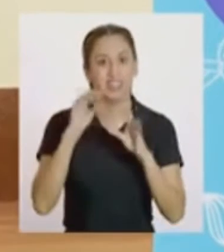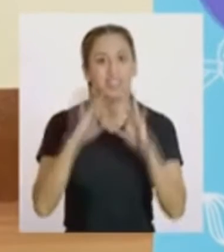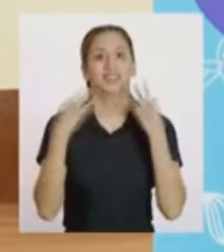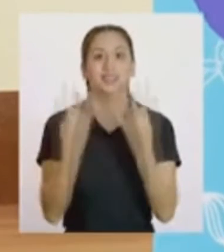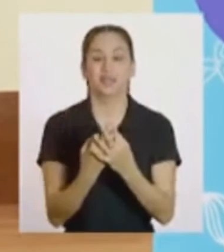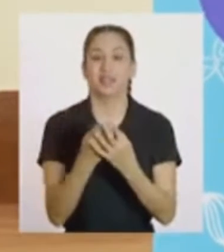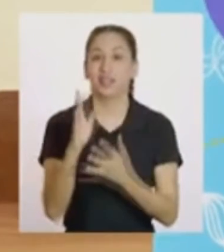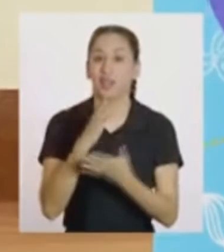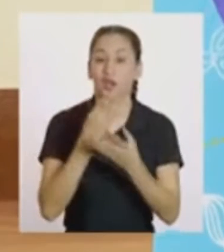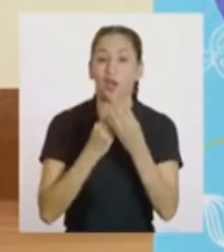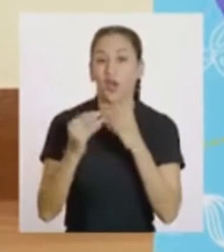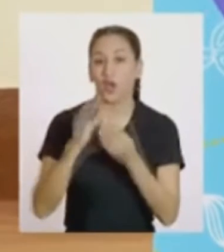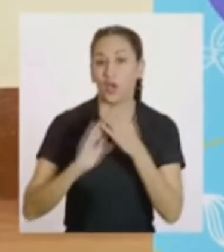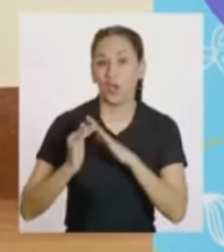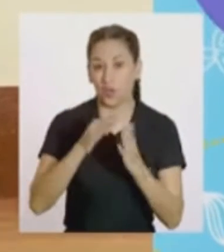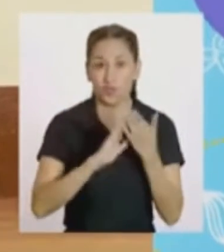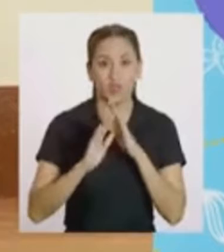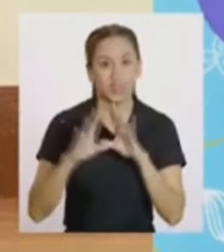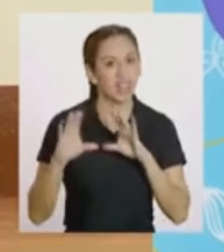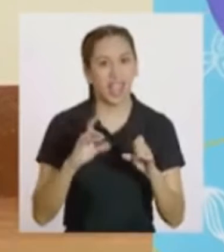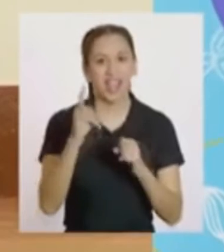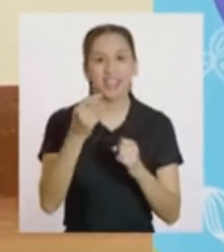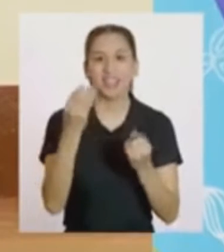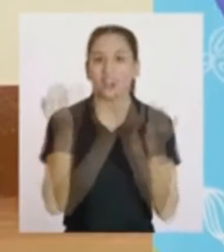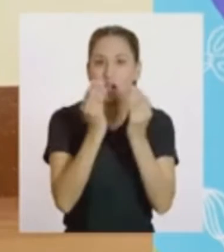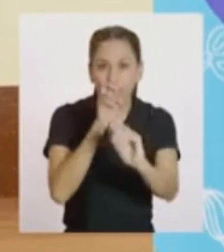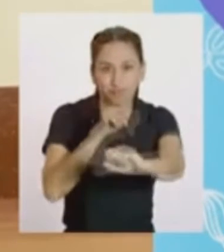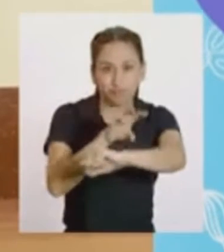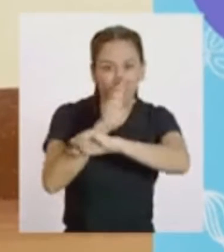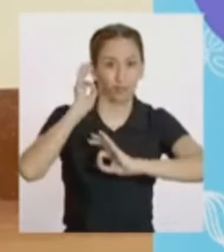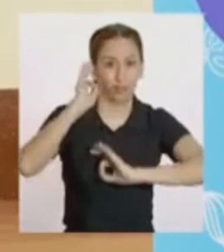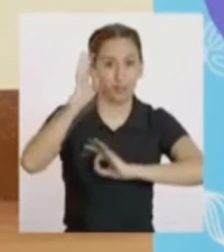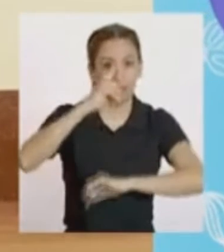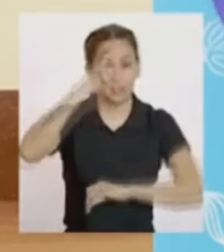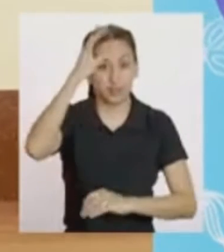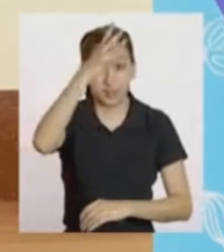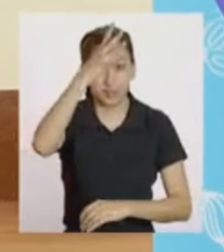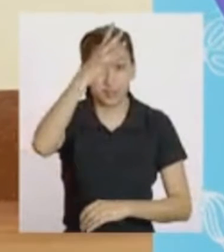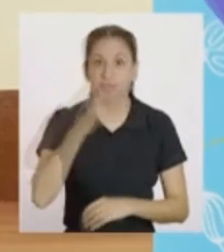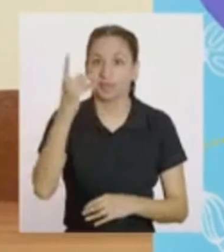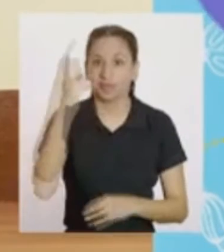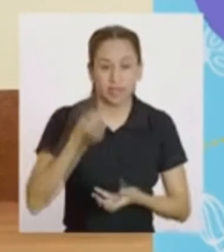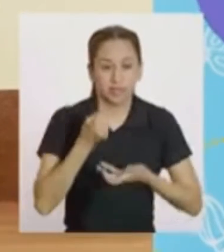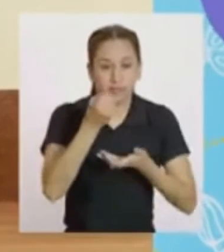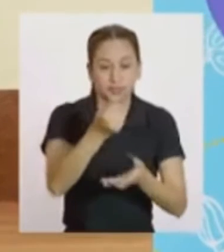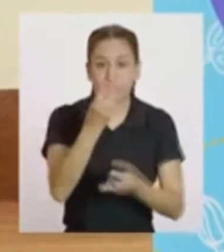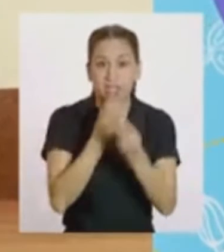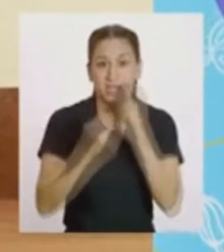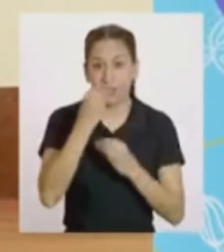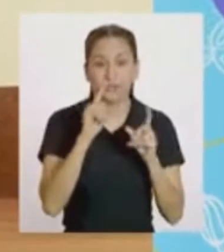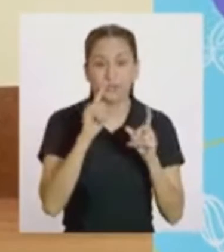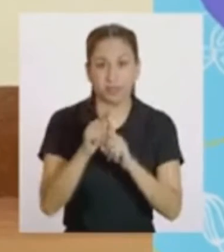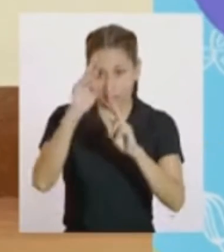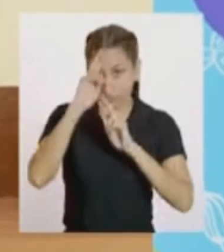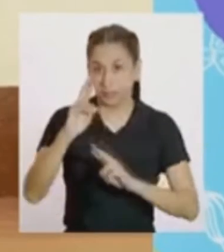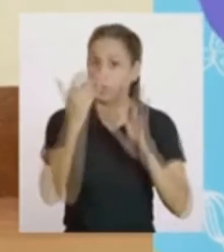en familia. En la comunidad educativa se está haciendo escuela para padres, aprovechando la entrega de alimentos de Caliwarma, siguiendo